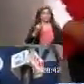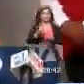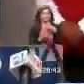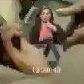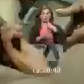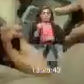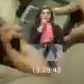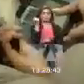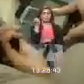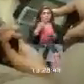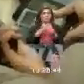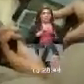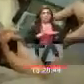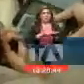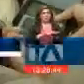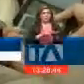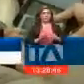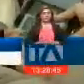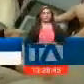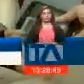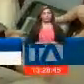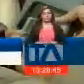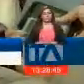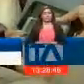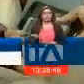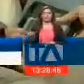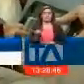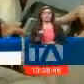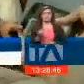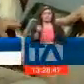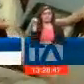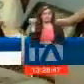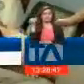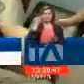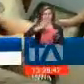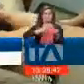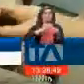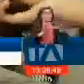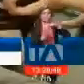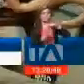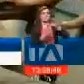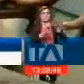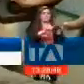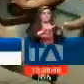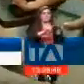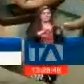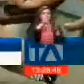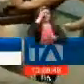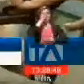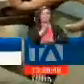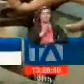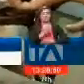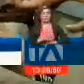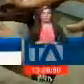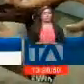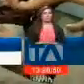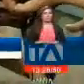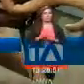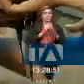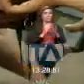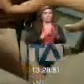a sesionar. Tienen el mismo derecho que los titulares para acceder al Consejo de Participación Ciudadana, reunirse y tomar decisiones en pro del